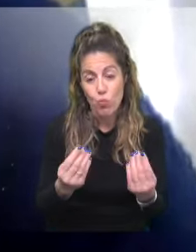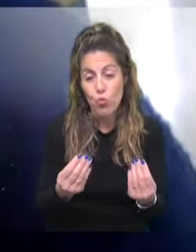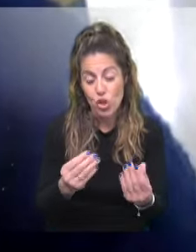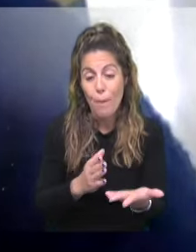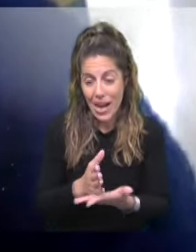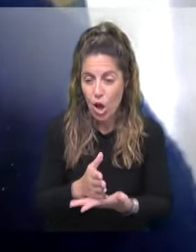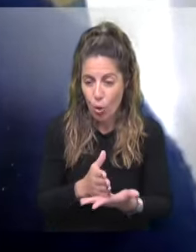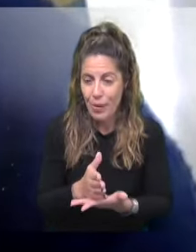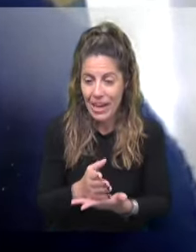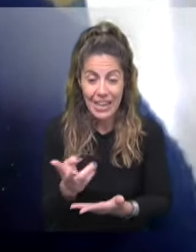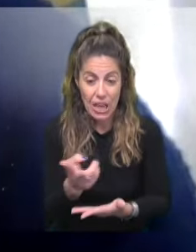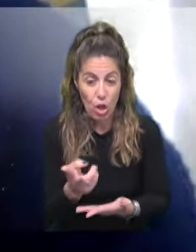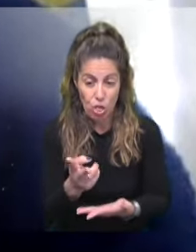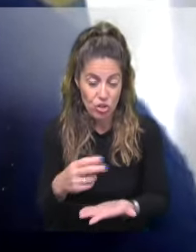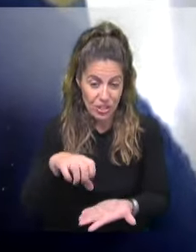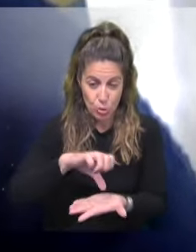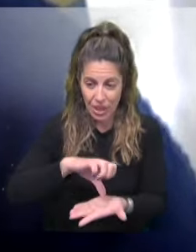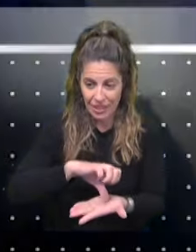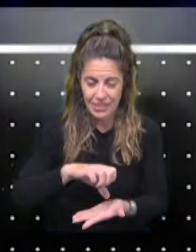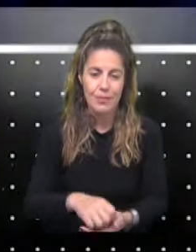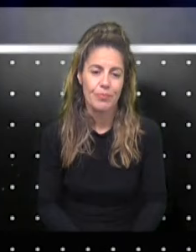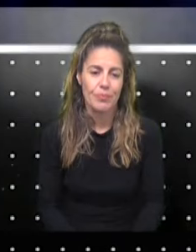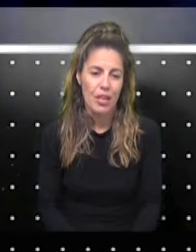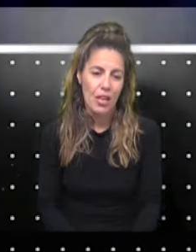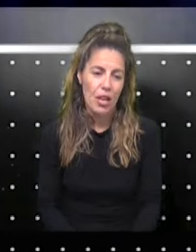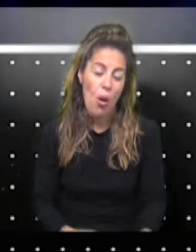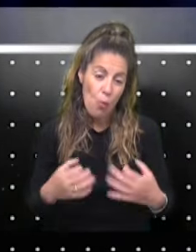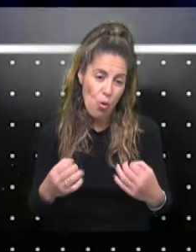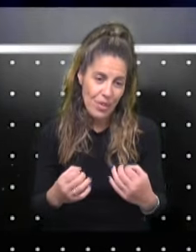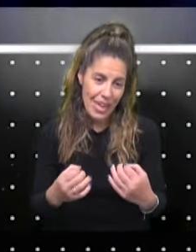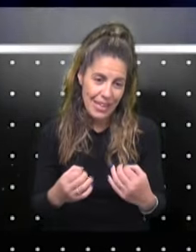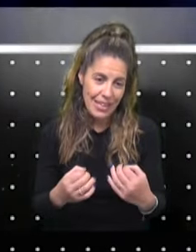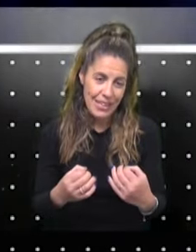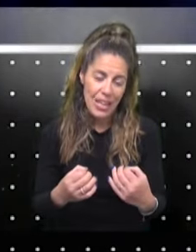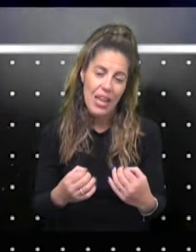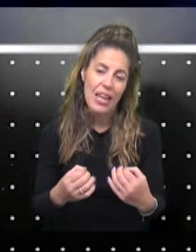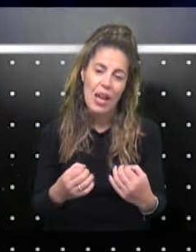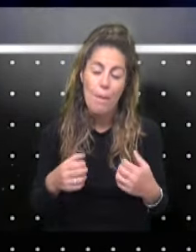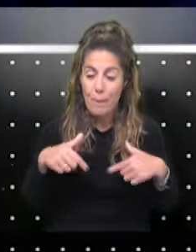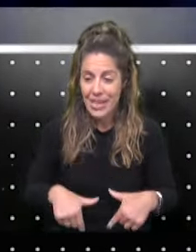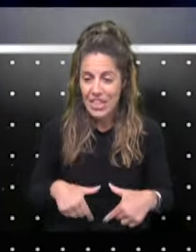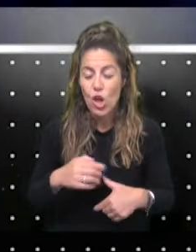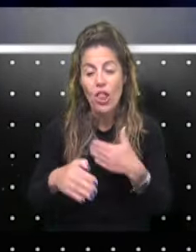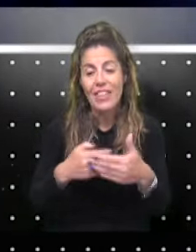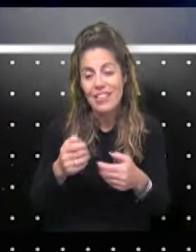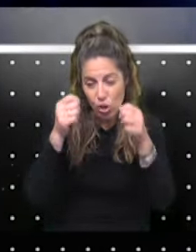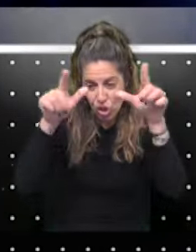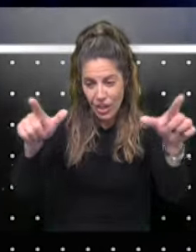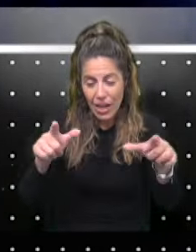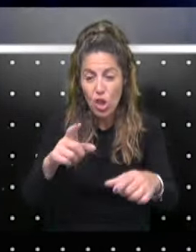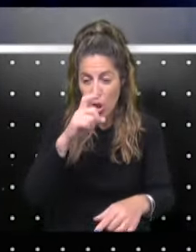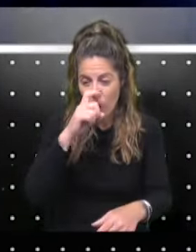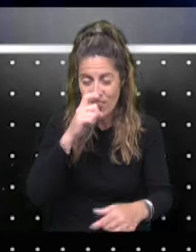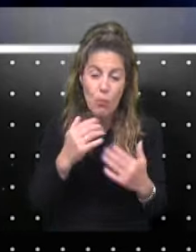cooperar entre ambos distritos muy bien Javier Rodríguez ministro de desarrollo Agrario de la provincia de Buenos Aires Muchísimas gracias por